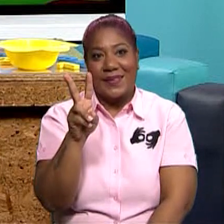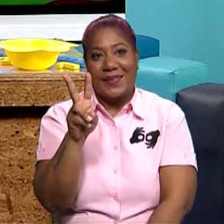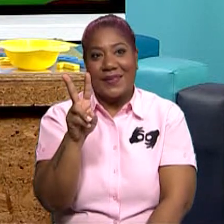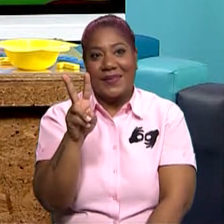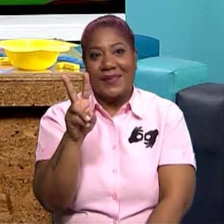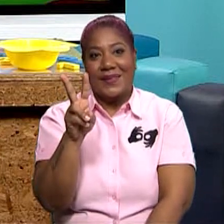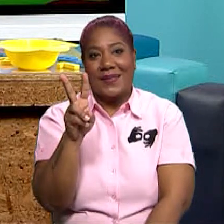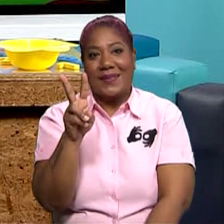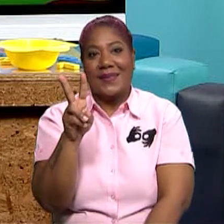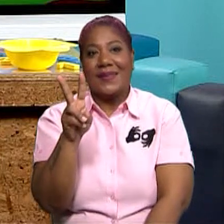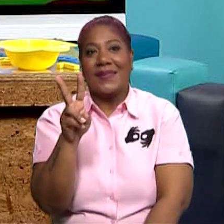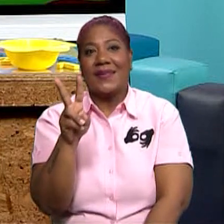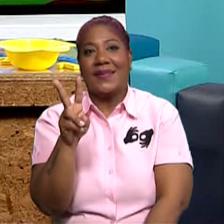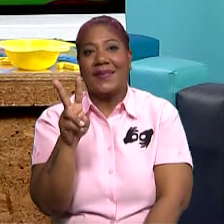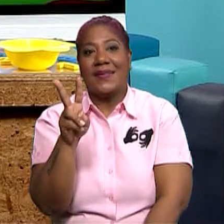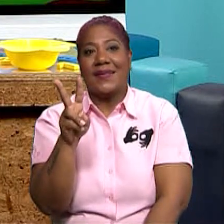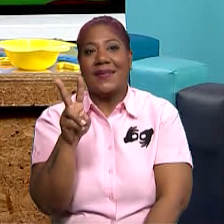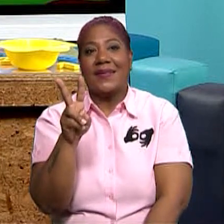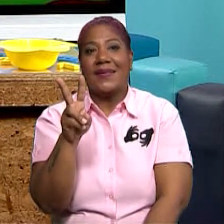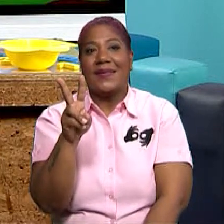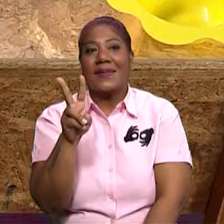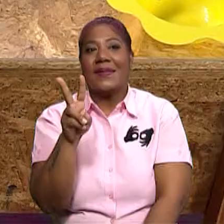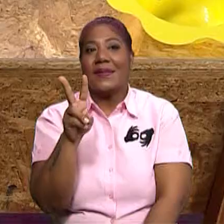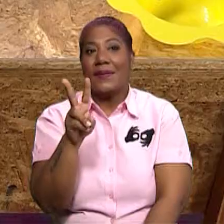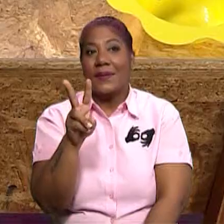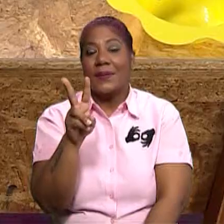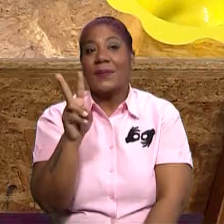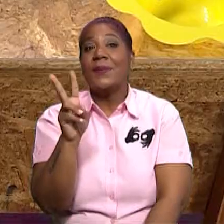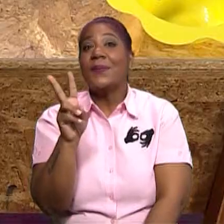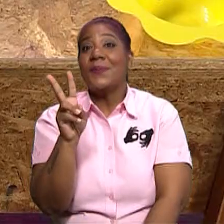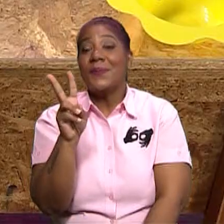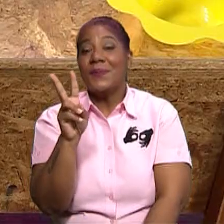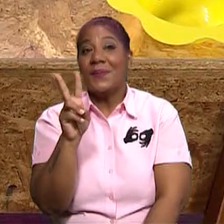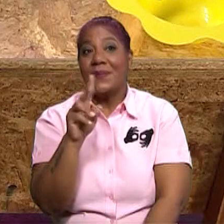Vamos a colocar, contamos uno y uno.